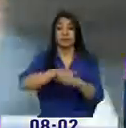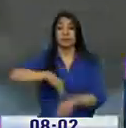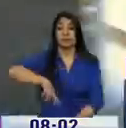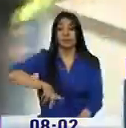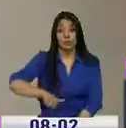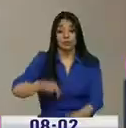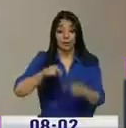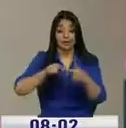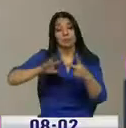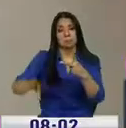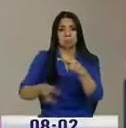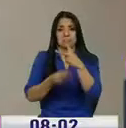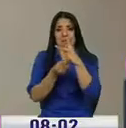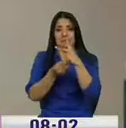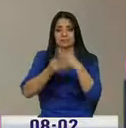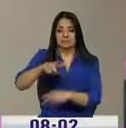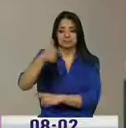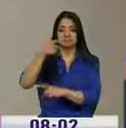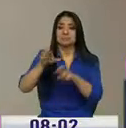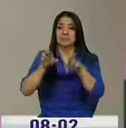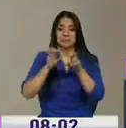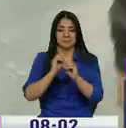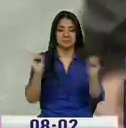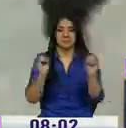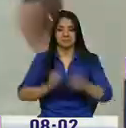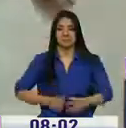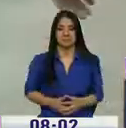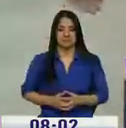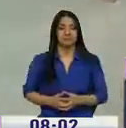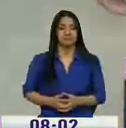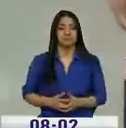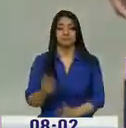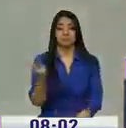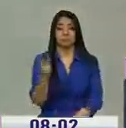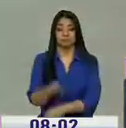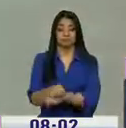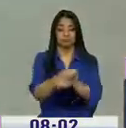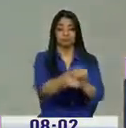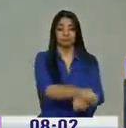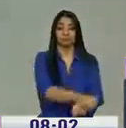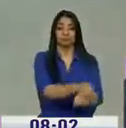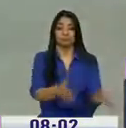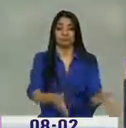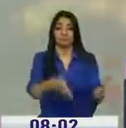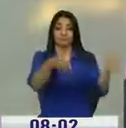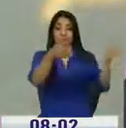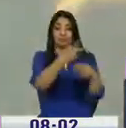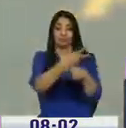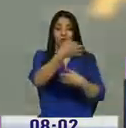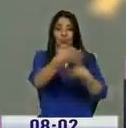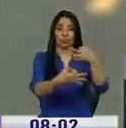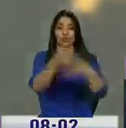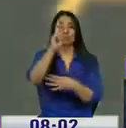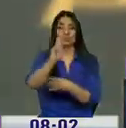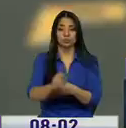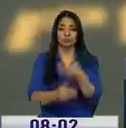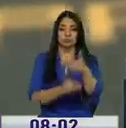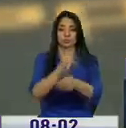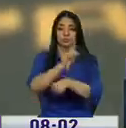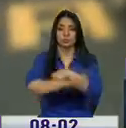este se sumaría uno más por tenencia ilegal de arma de fuego. Los individuos fueron llevados al Complejo Judicial Sur para el procedimiento